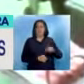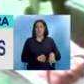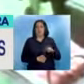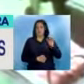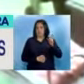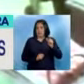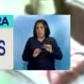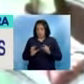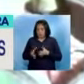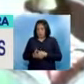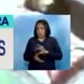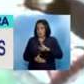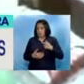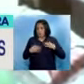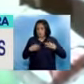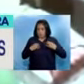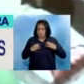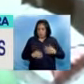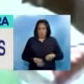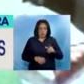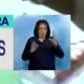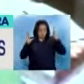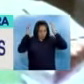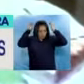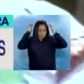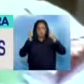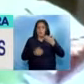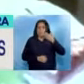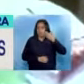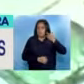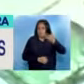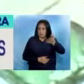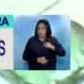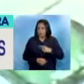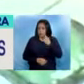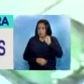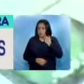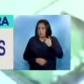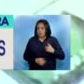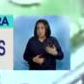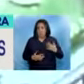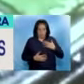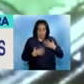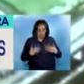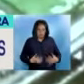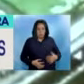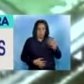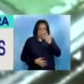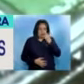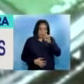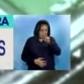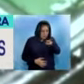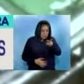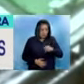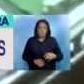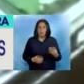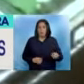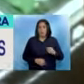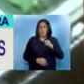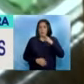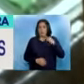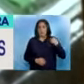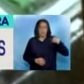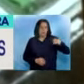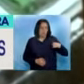tenderos. La mujer de moño y polo blanco es su cómplice y también el hombre de polo negro. Miren detenidamente cómo la regia deja